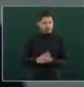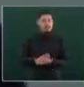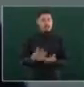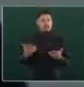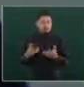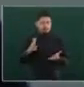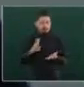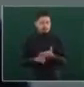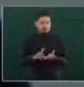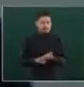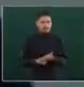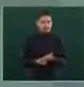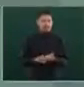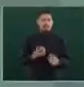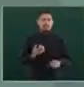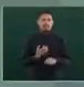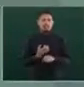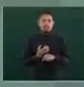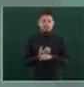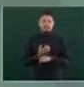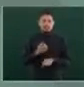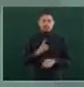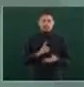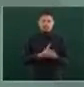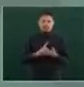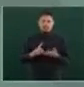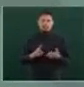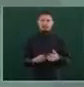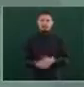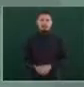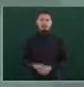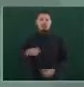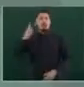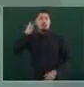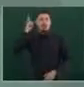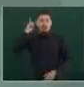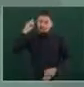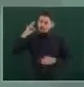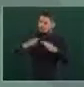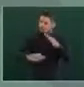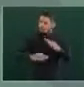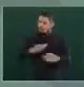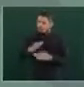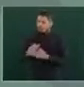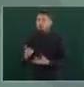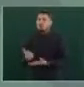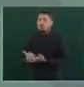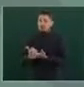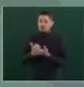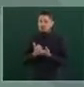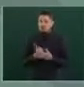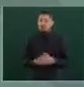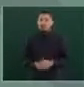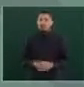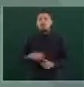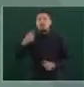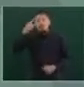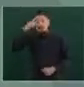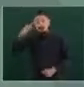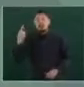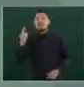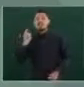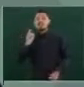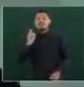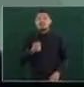hay violencia es porque la familia no funciona muchas veces se da violencia en situaciones que podríamos